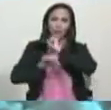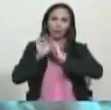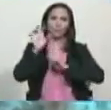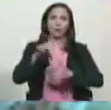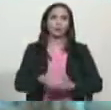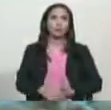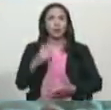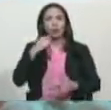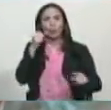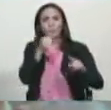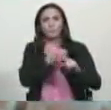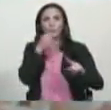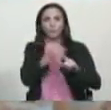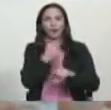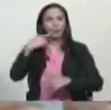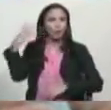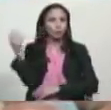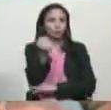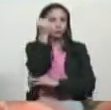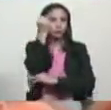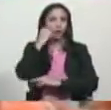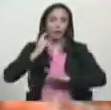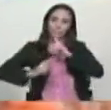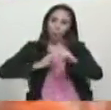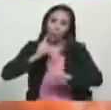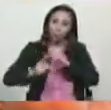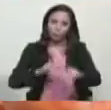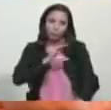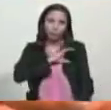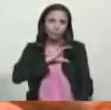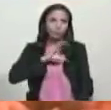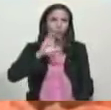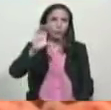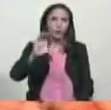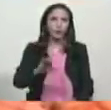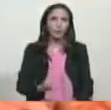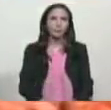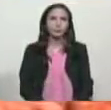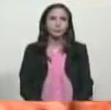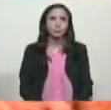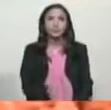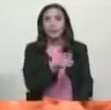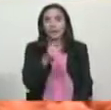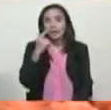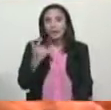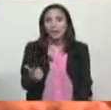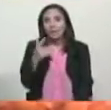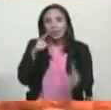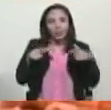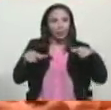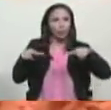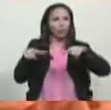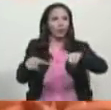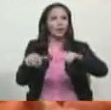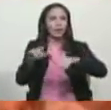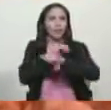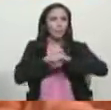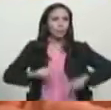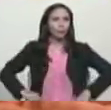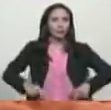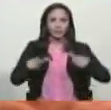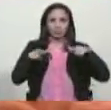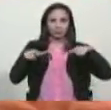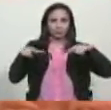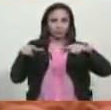la producción nacional, logrando la soberanía nacional. Aquí estamos desde Ospino, municipio